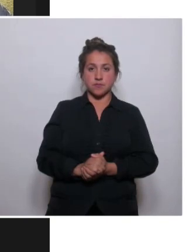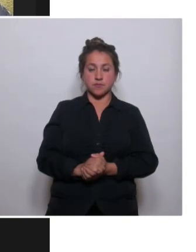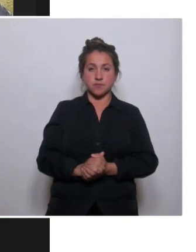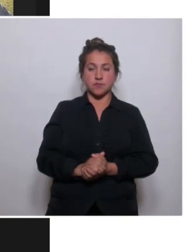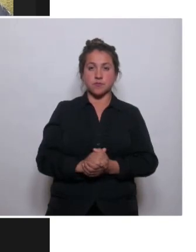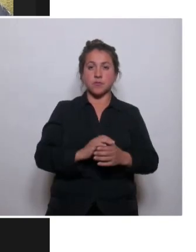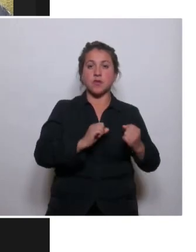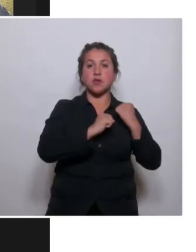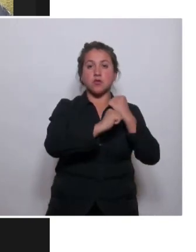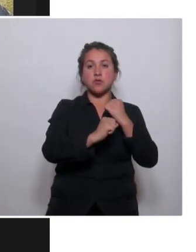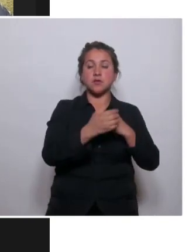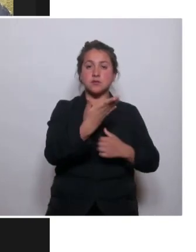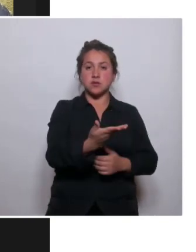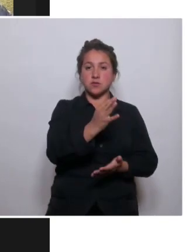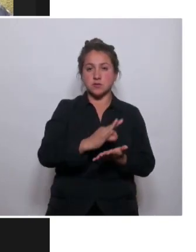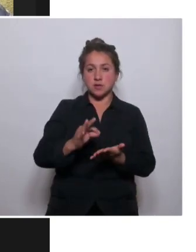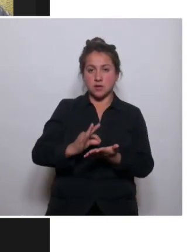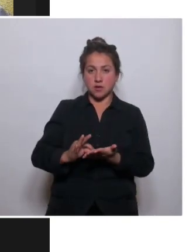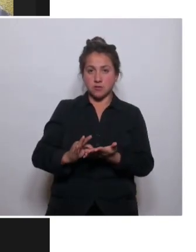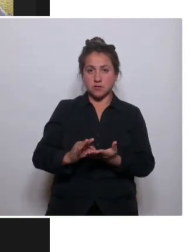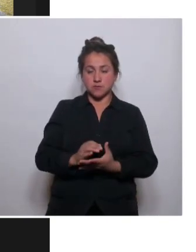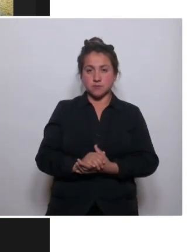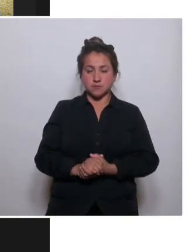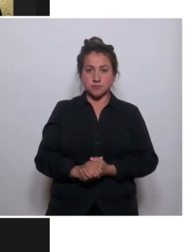En contra, señor secretario.